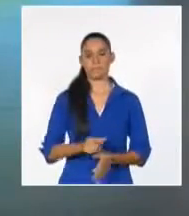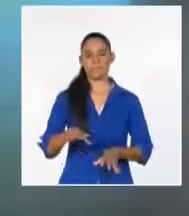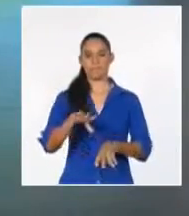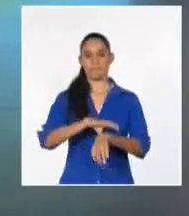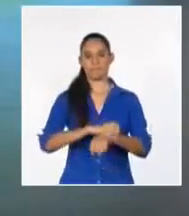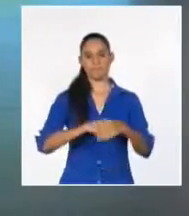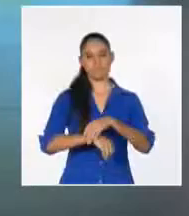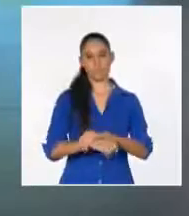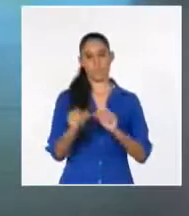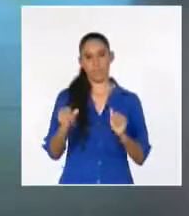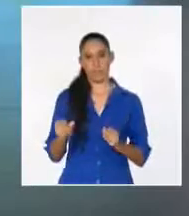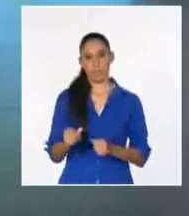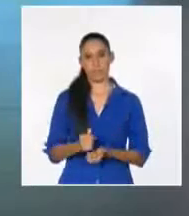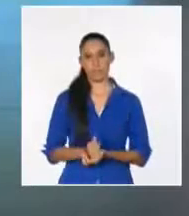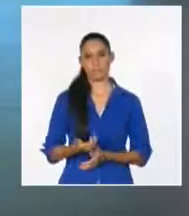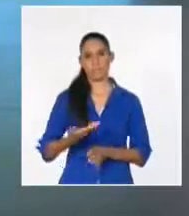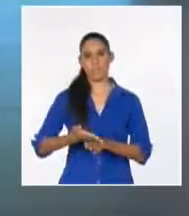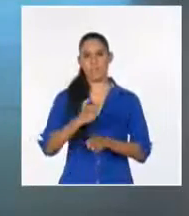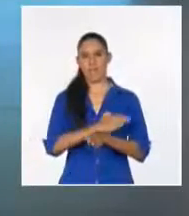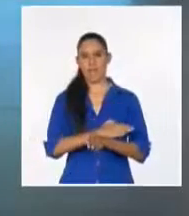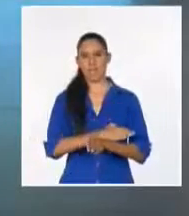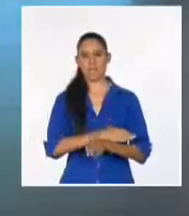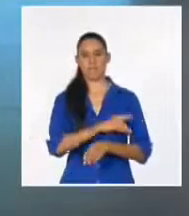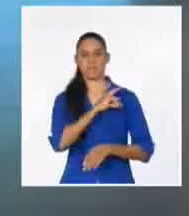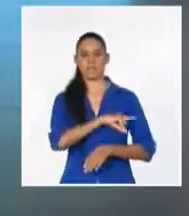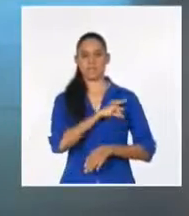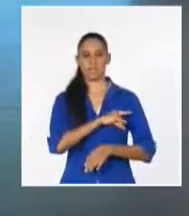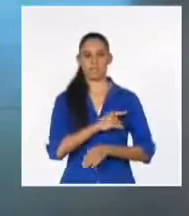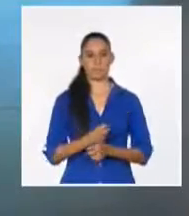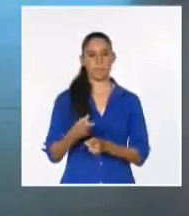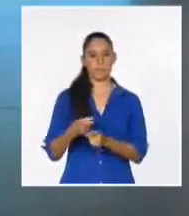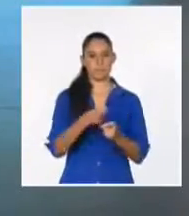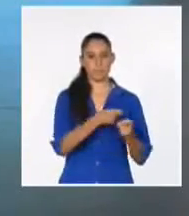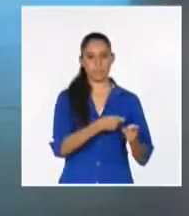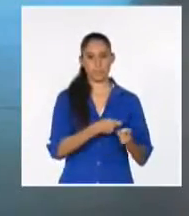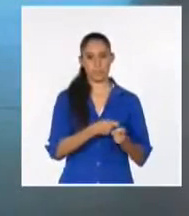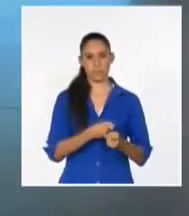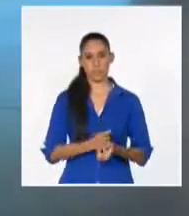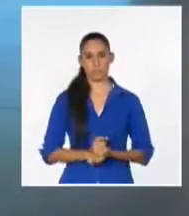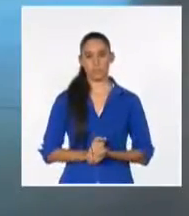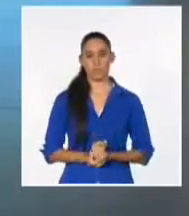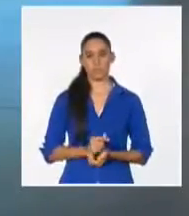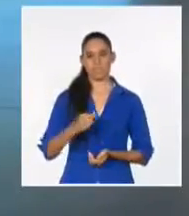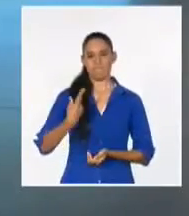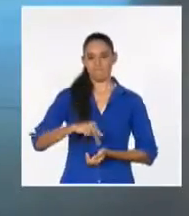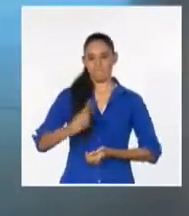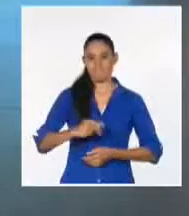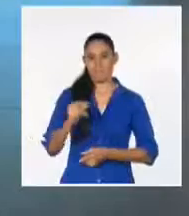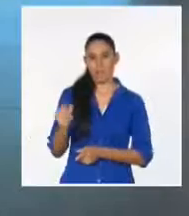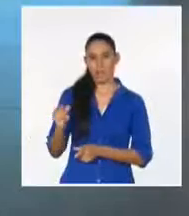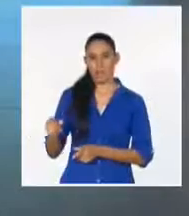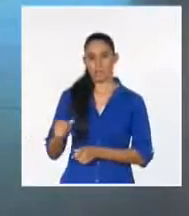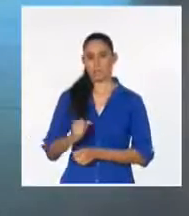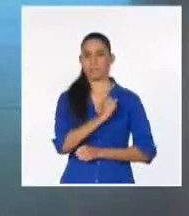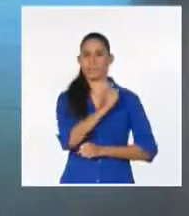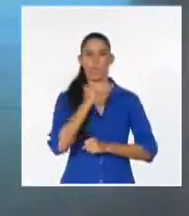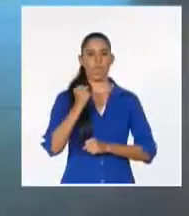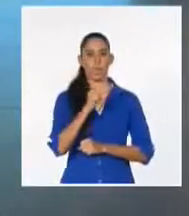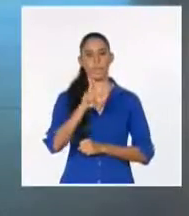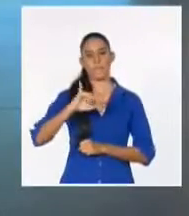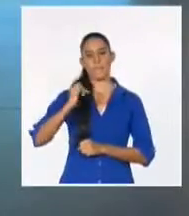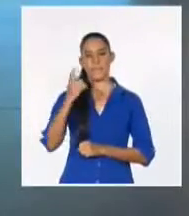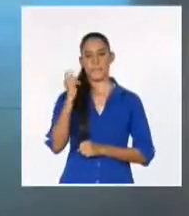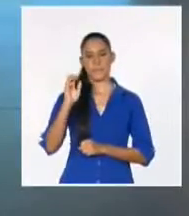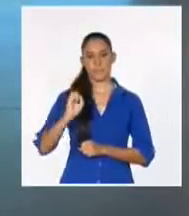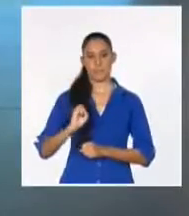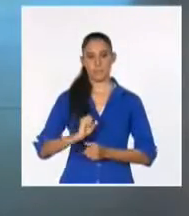Barrientos, ex militar chileno que era buscado por torturar y ejecutar durante la dictadura pinochetista al cantautor Víctor Jara. Se